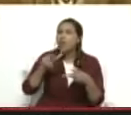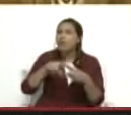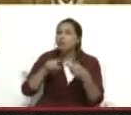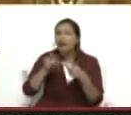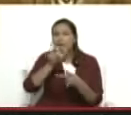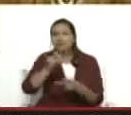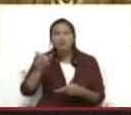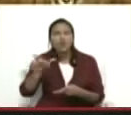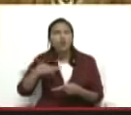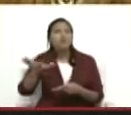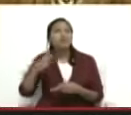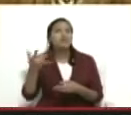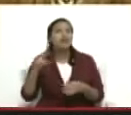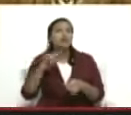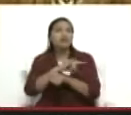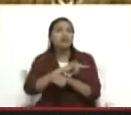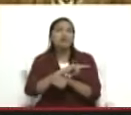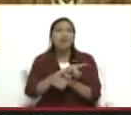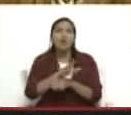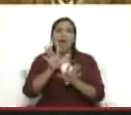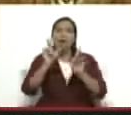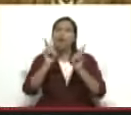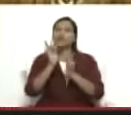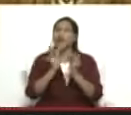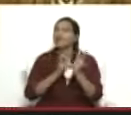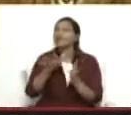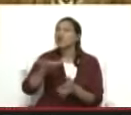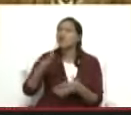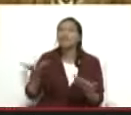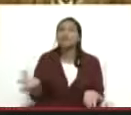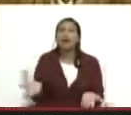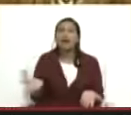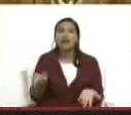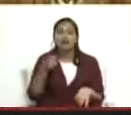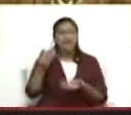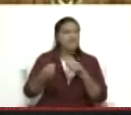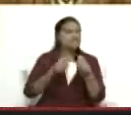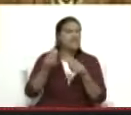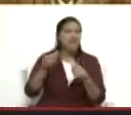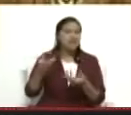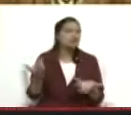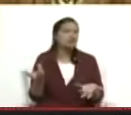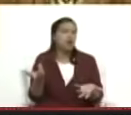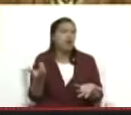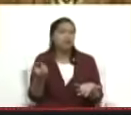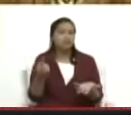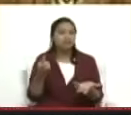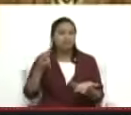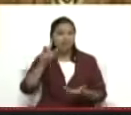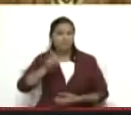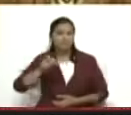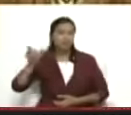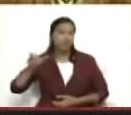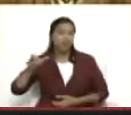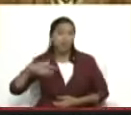¿Dónde están los traidores el 11 de abril? ¿Qué hizo la burguesía con ellos?